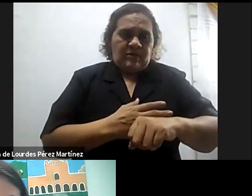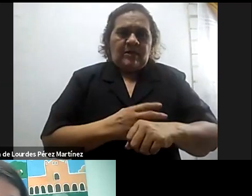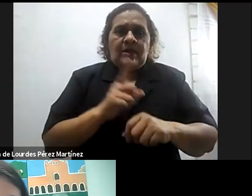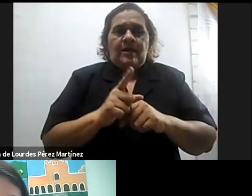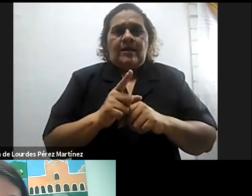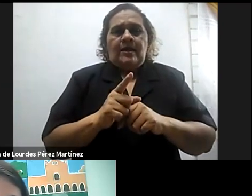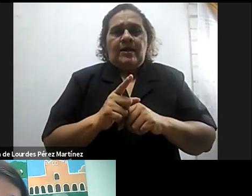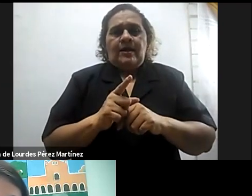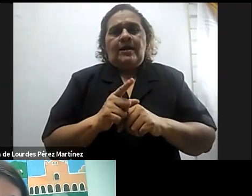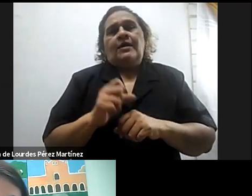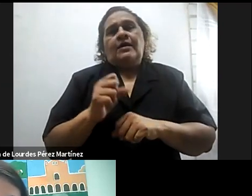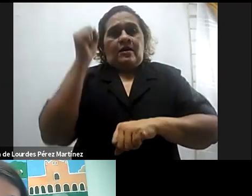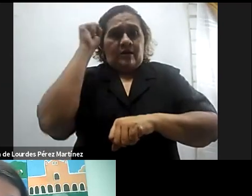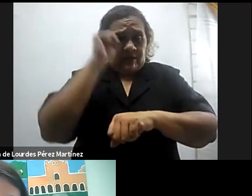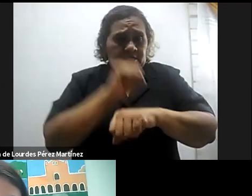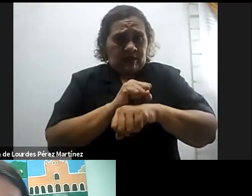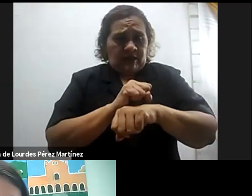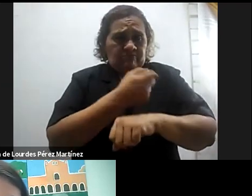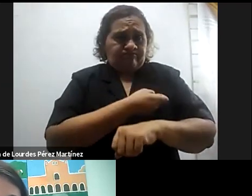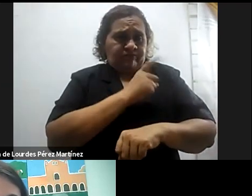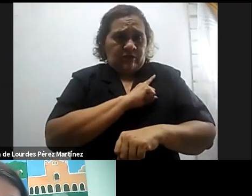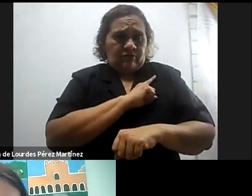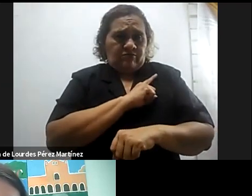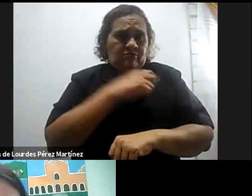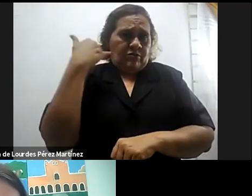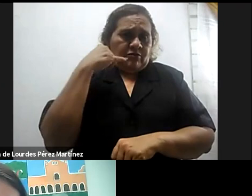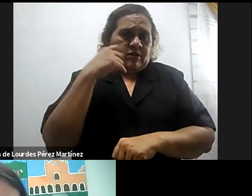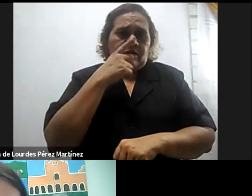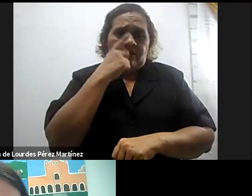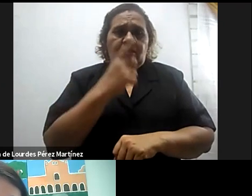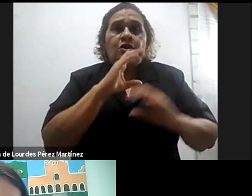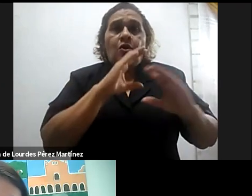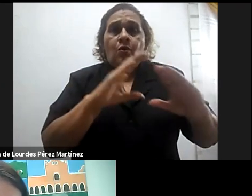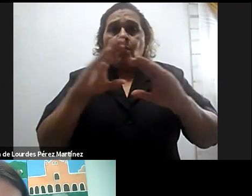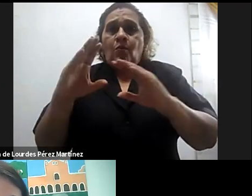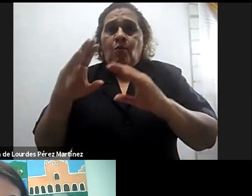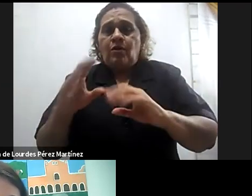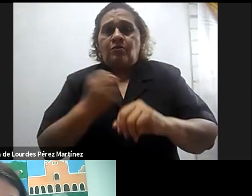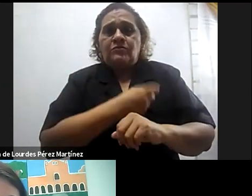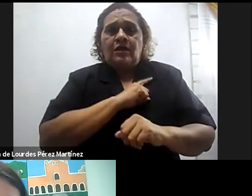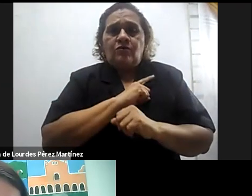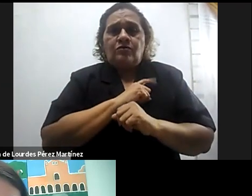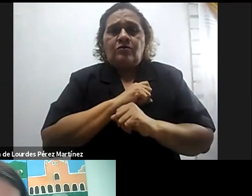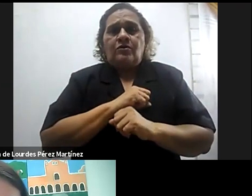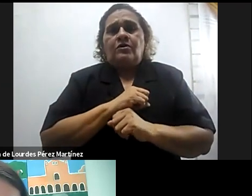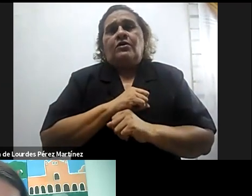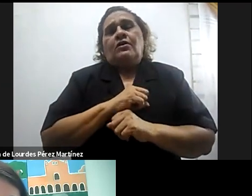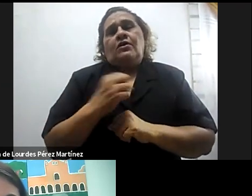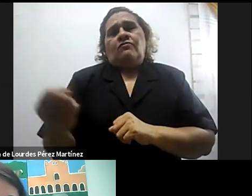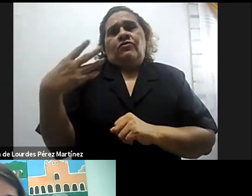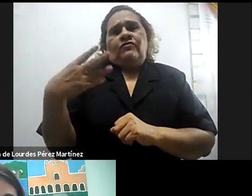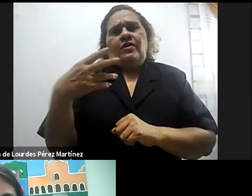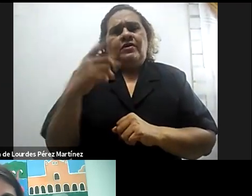la página de la Secretaría de Salud de Yucatán hay un apartado que dice Cuidado de la Salud, infografías, y ahí está la parte de